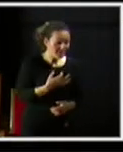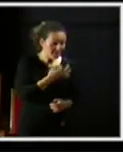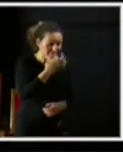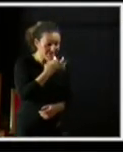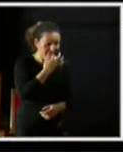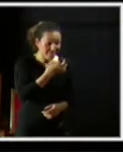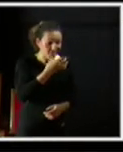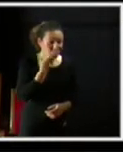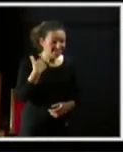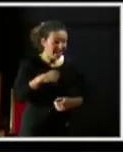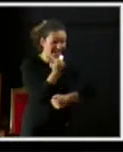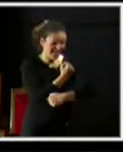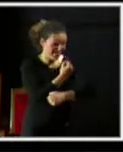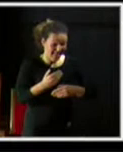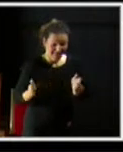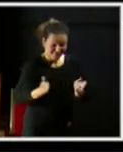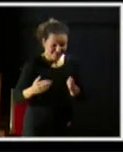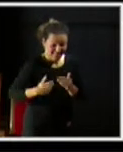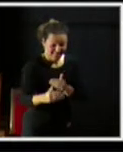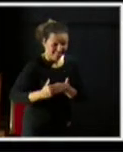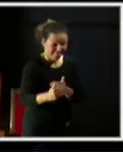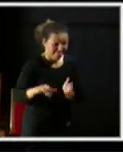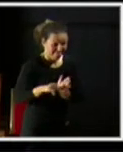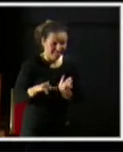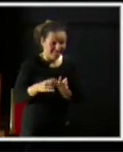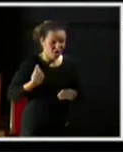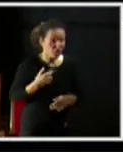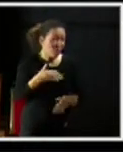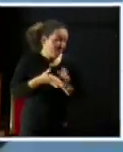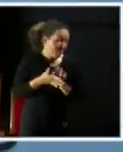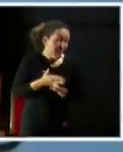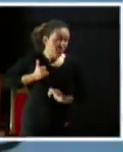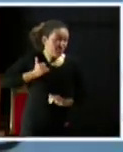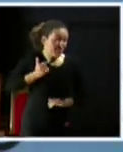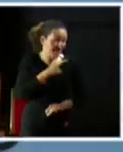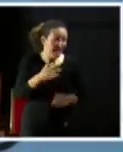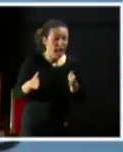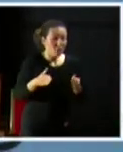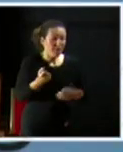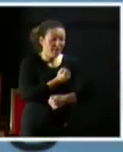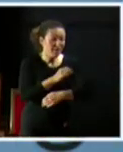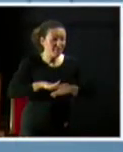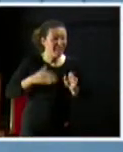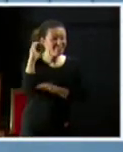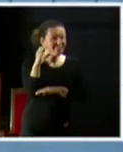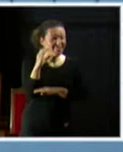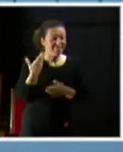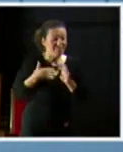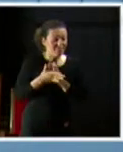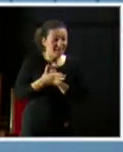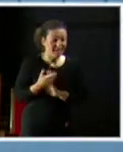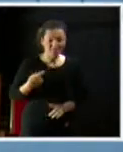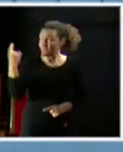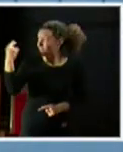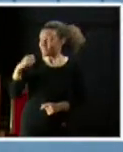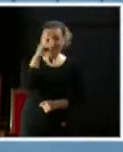la navidad a la vuelta de la esquina pues yo digo vamos aprovechar la navidad para explicar ciencia entonces en eso estamos el que mayer que menos ha escuchado